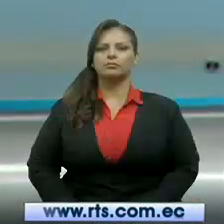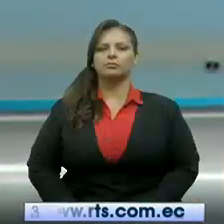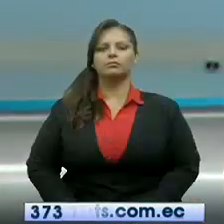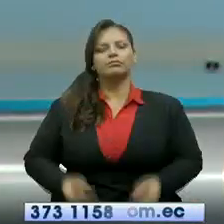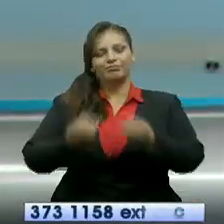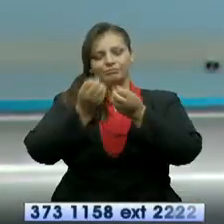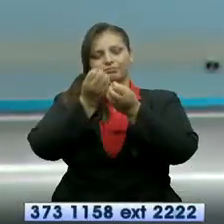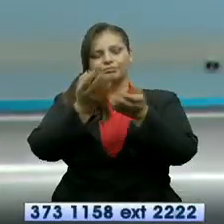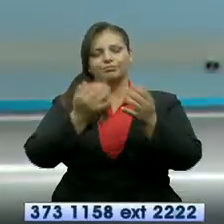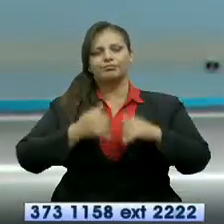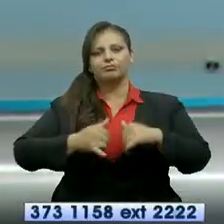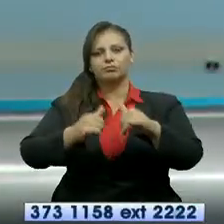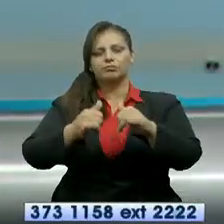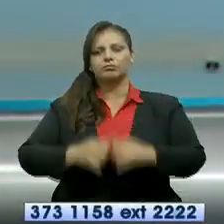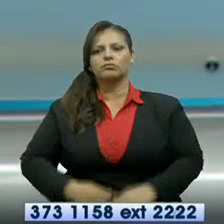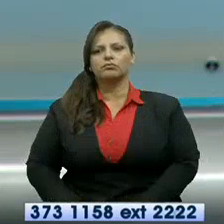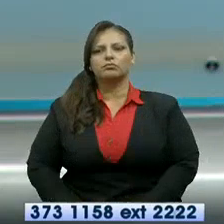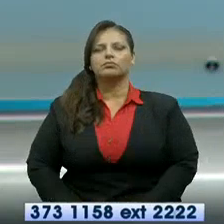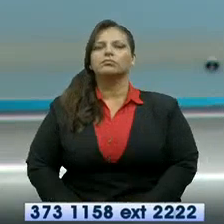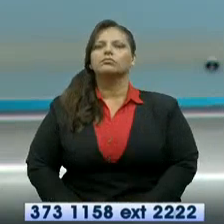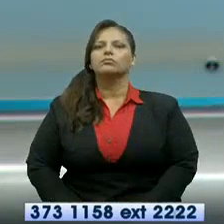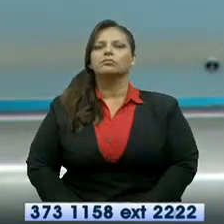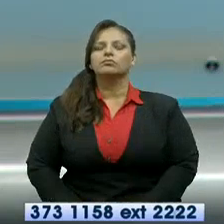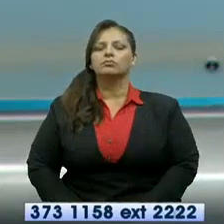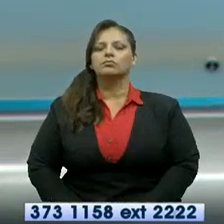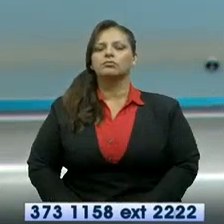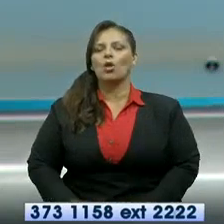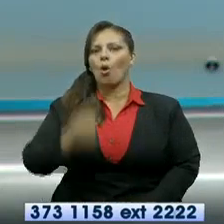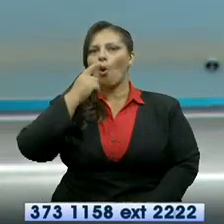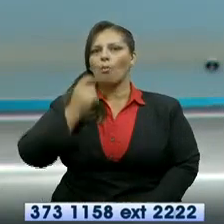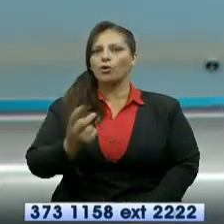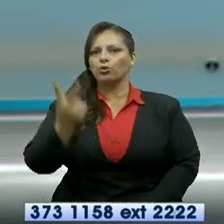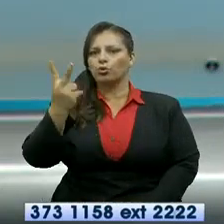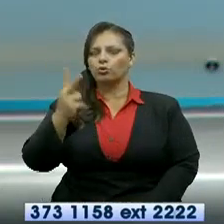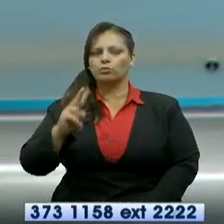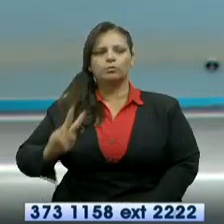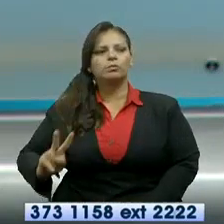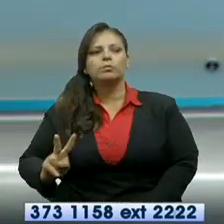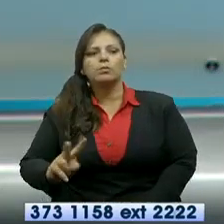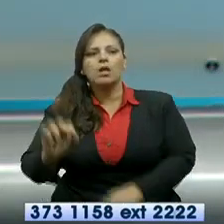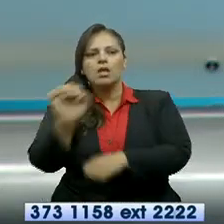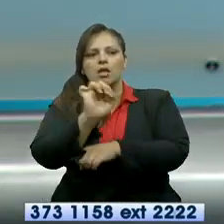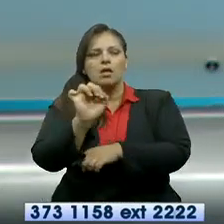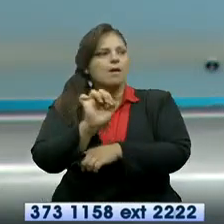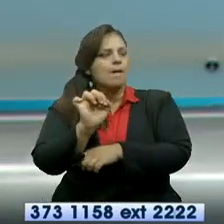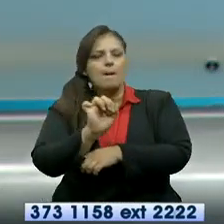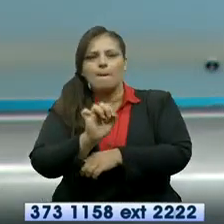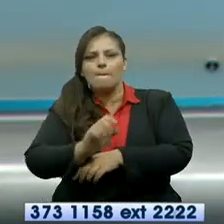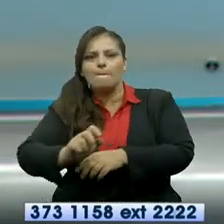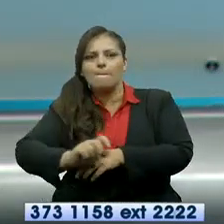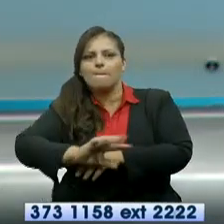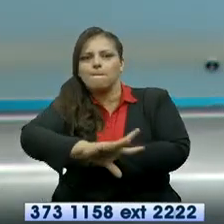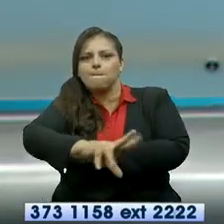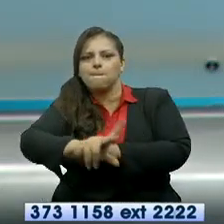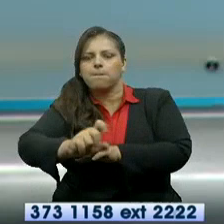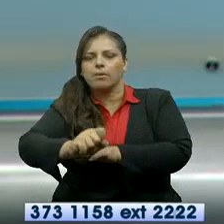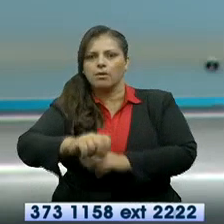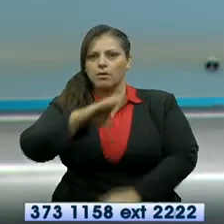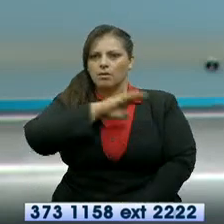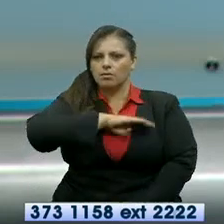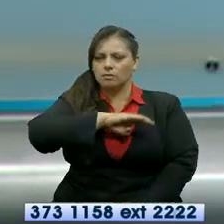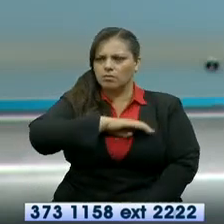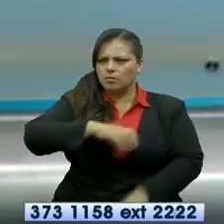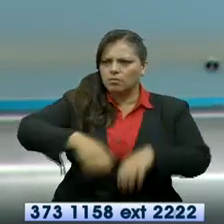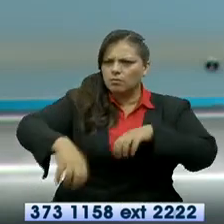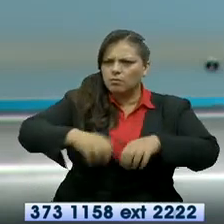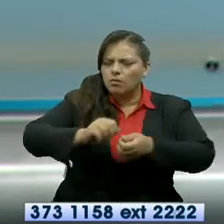Seguimos con la información para ustedes. Dos sujetos fueron detenidos por la policía luego de percatarse que los sospechosos tenían intenciones de sustraerse un vehículo